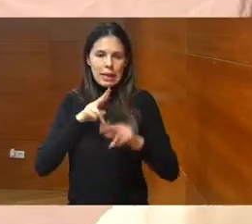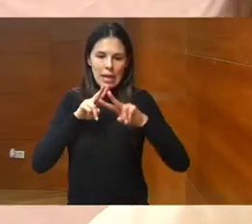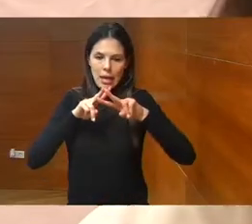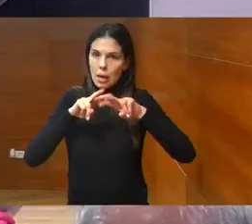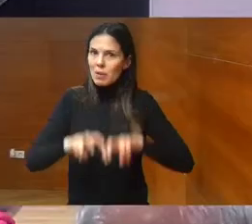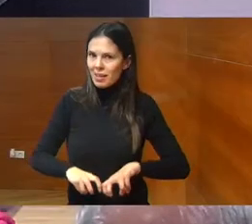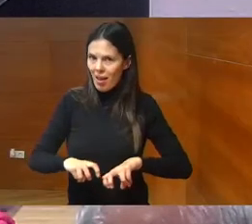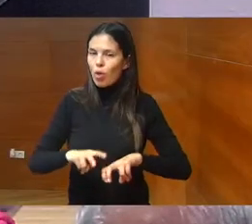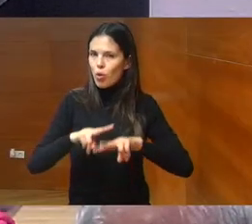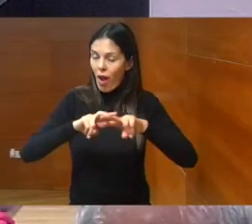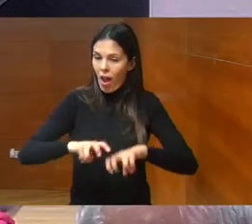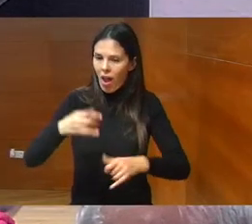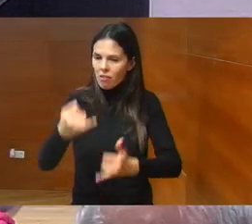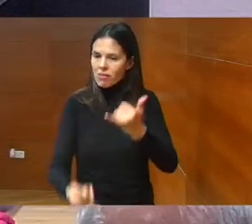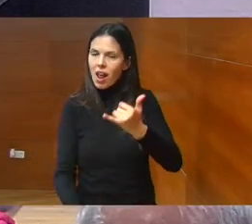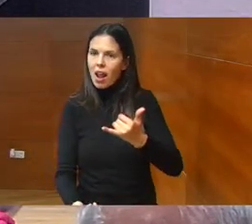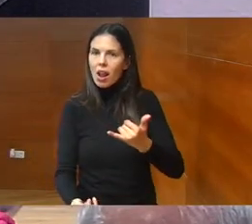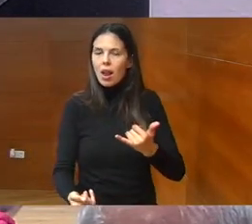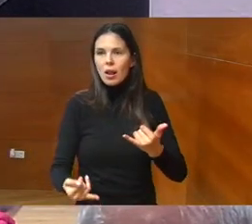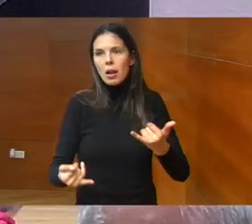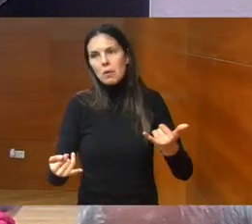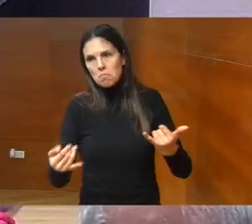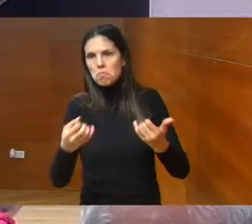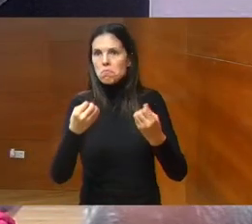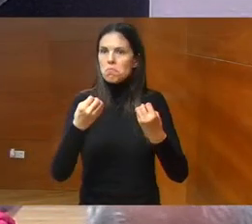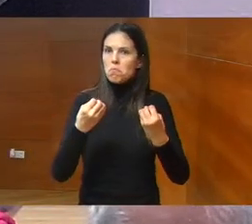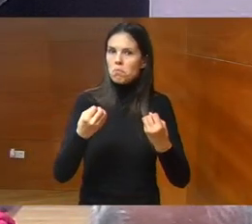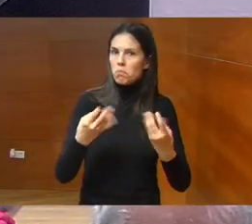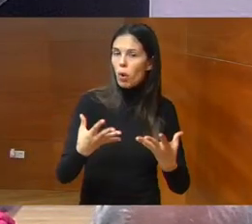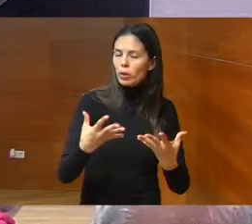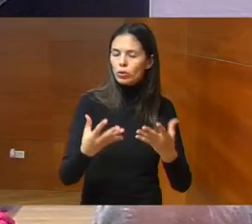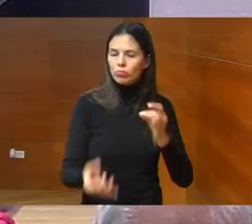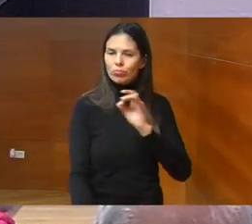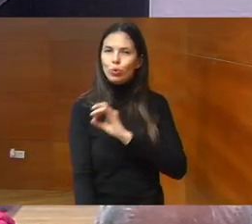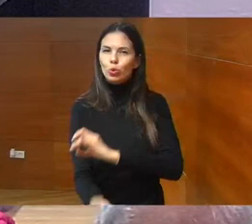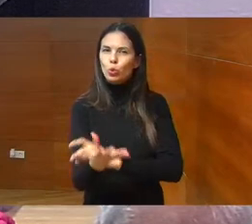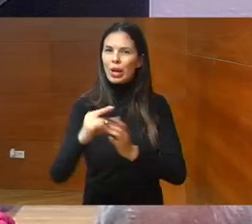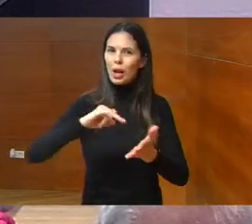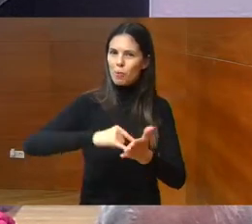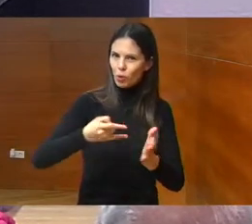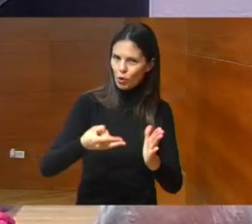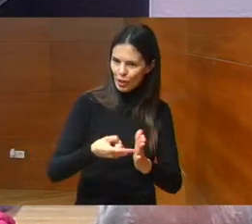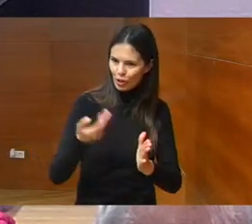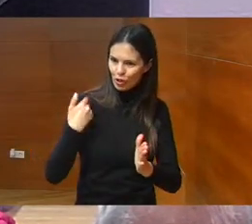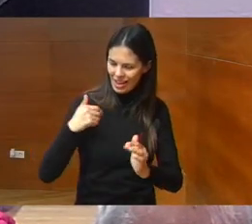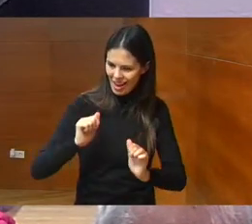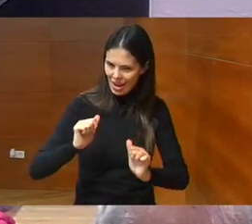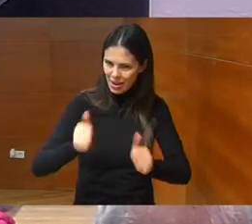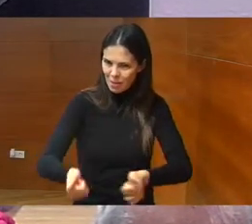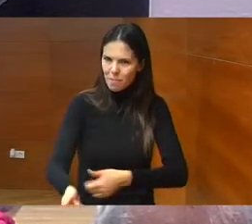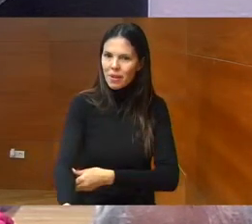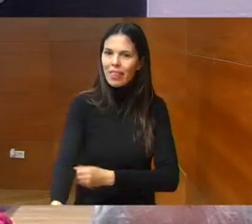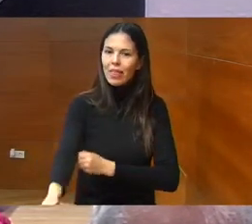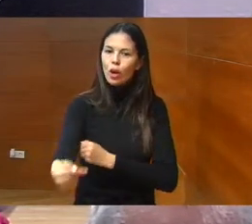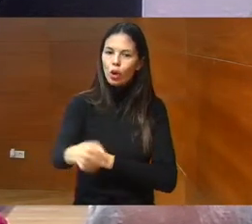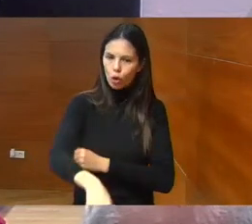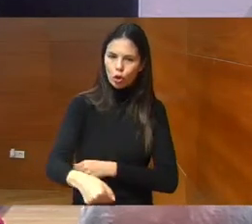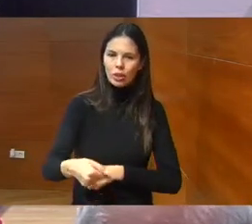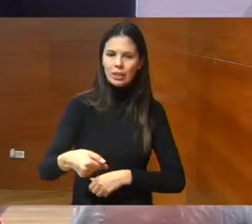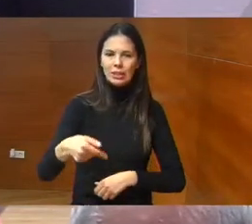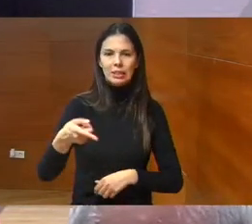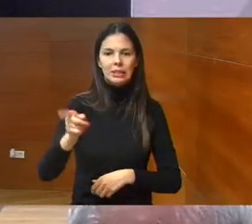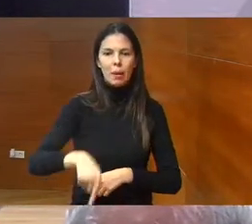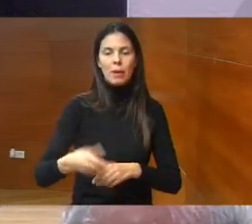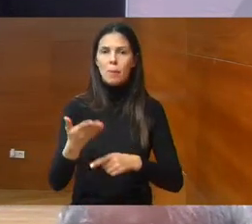acabó dando en Bueno pues en un proyecto que está en marcha que también hoy si vamos a anunciar aquí